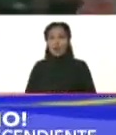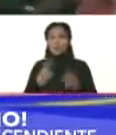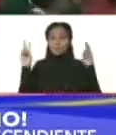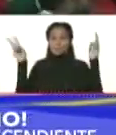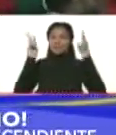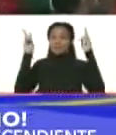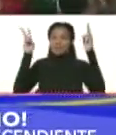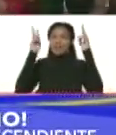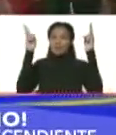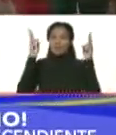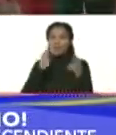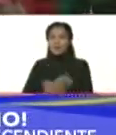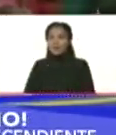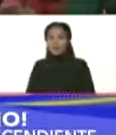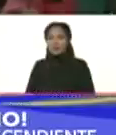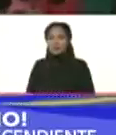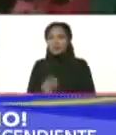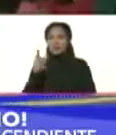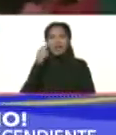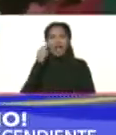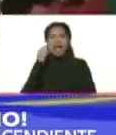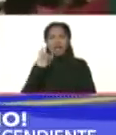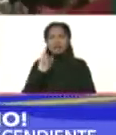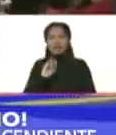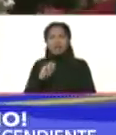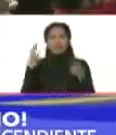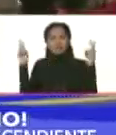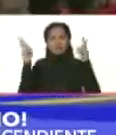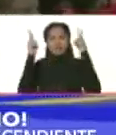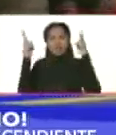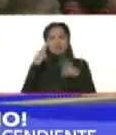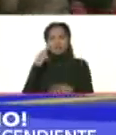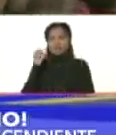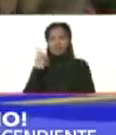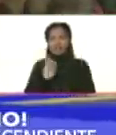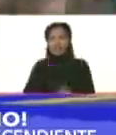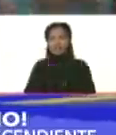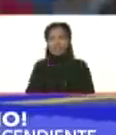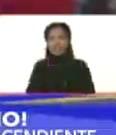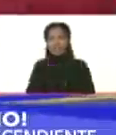Venceremos. Venceremos. Haití. Viva Haití. Viva Haití. Viva Haití.